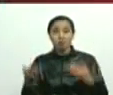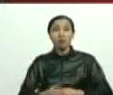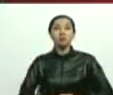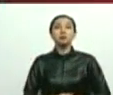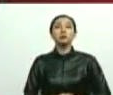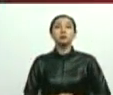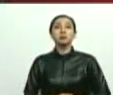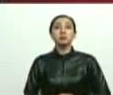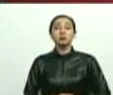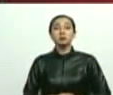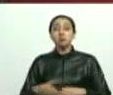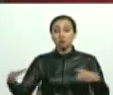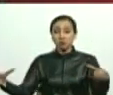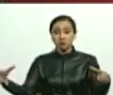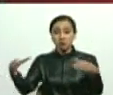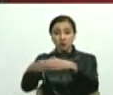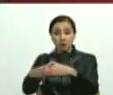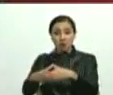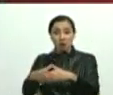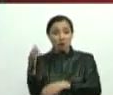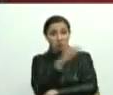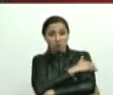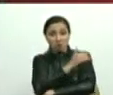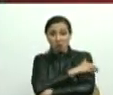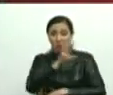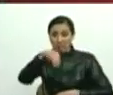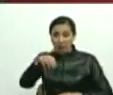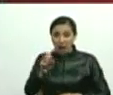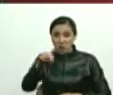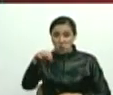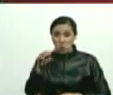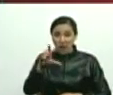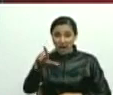¿Manuel Rosales hace elecciones internas?